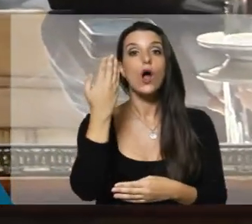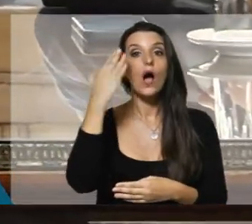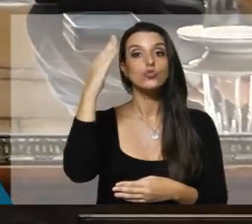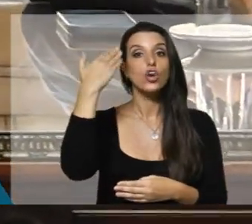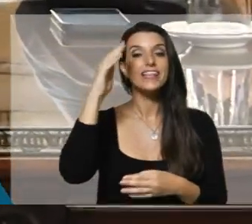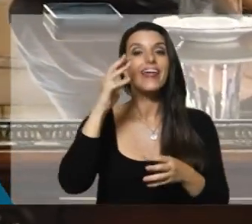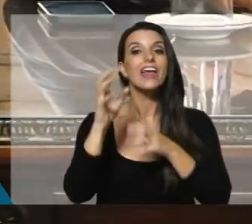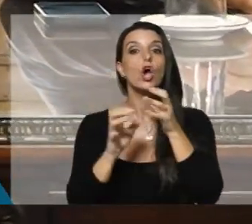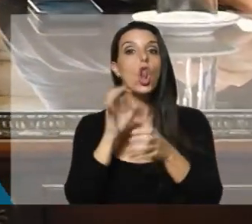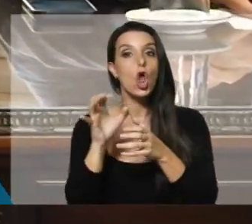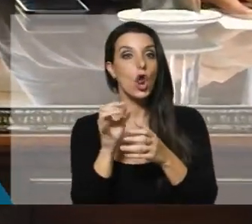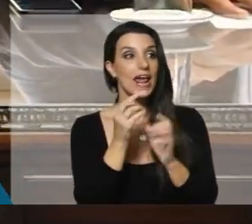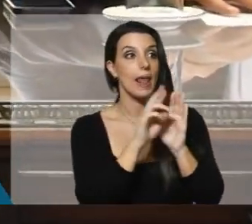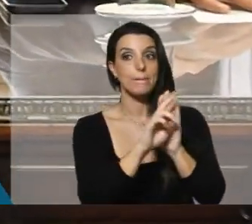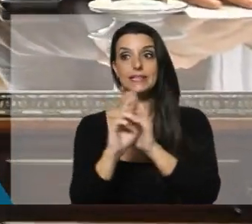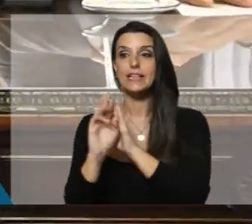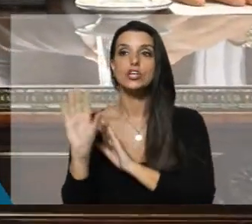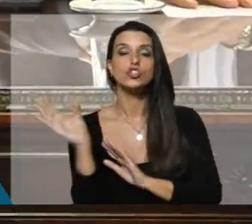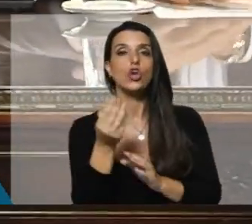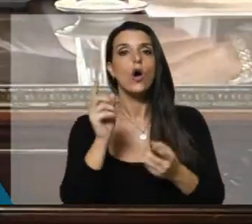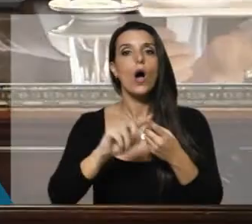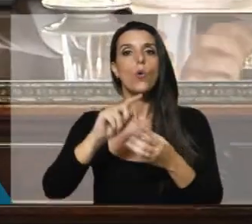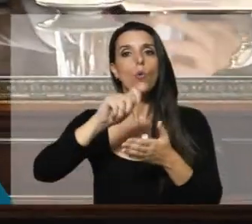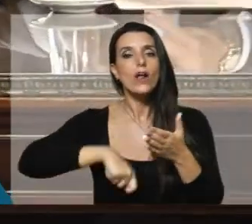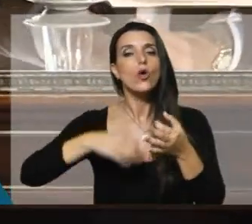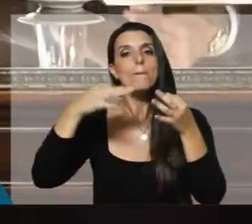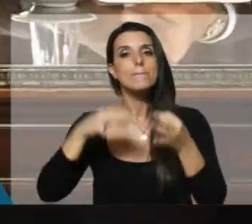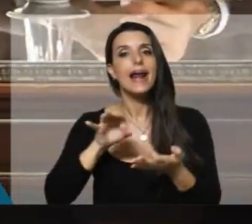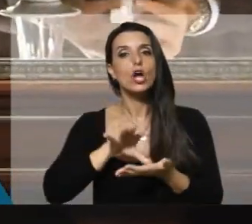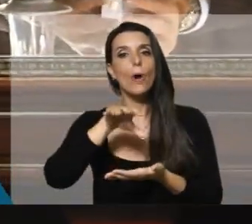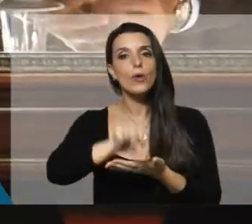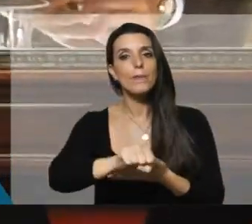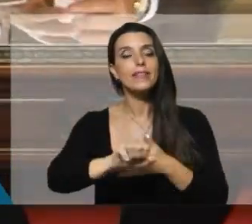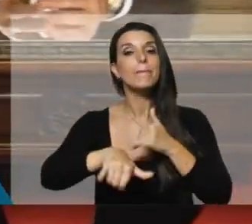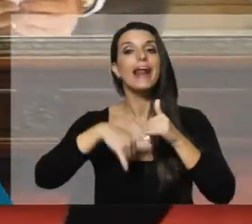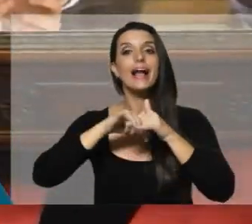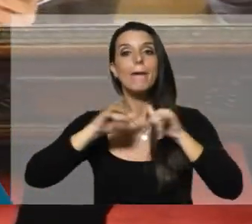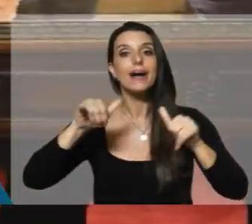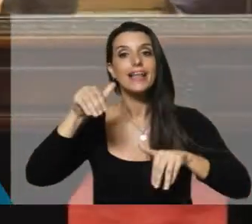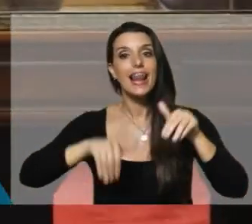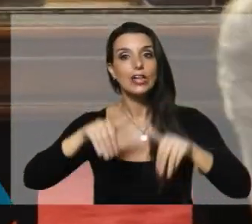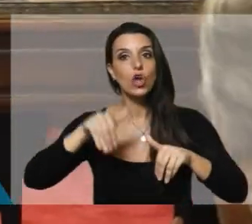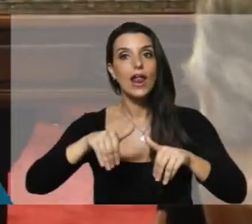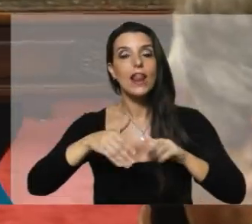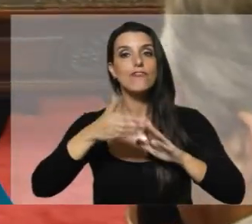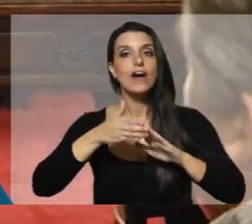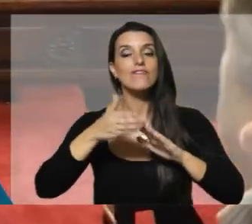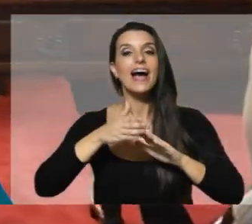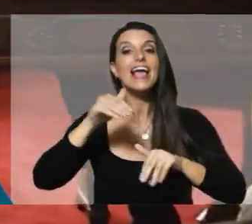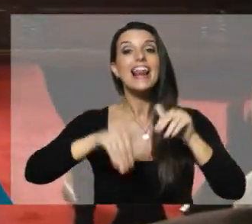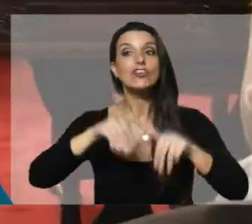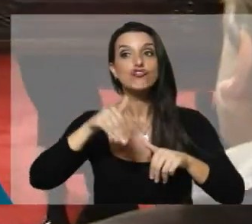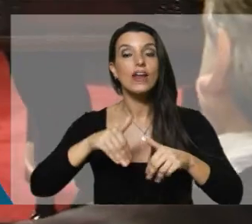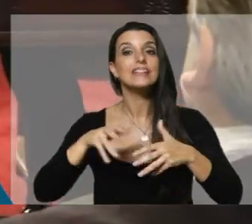partidos de la coalición para trabajar y comprometernos en la próxima campaña electoral, en las próximas elecciones,